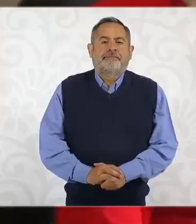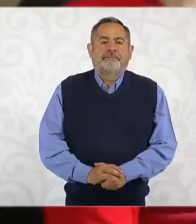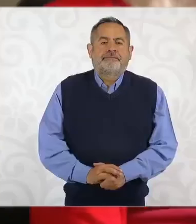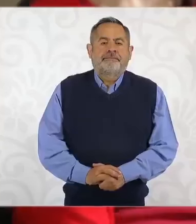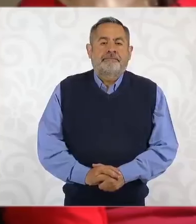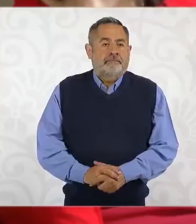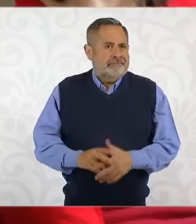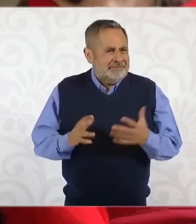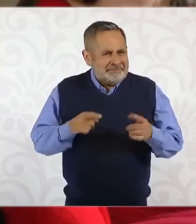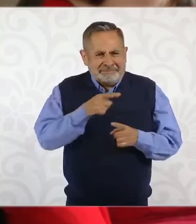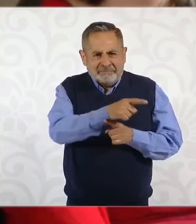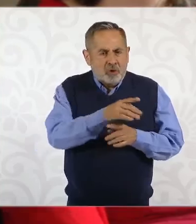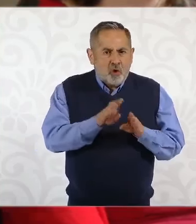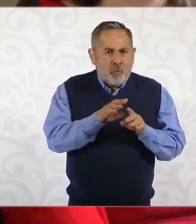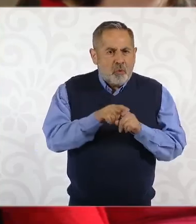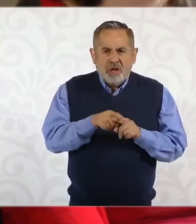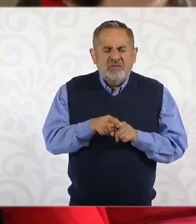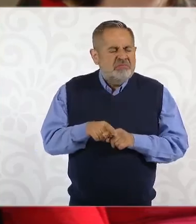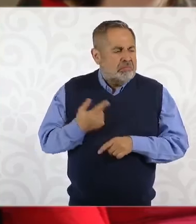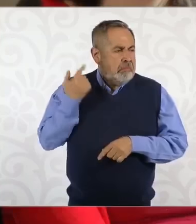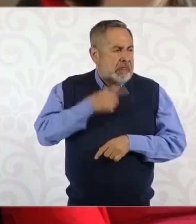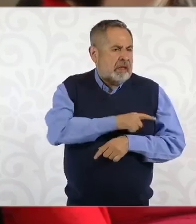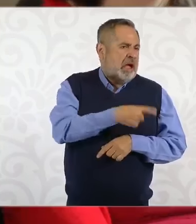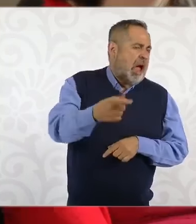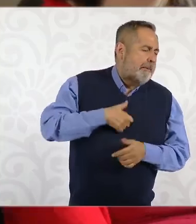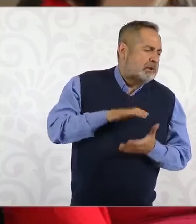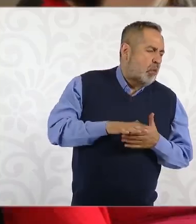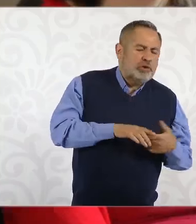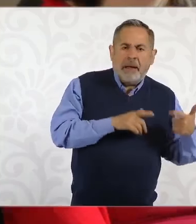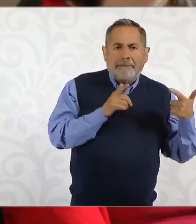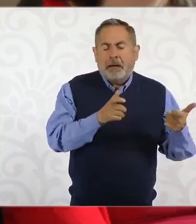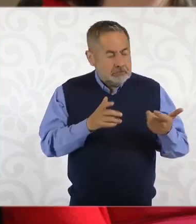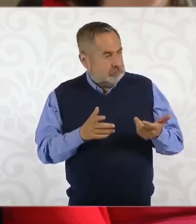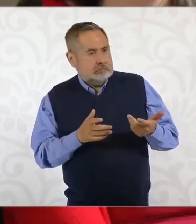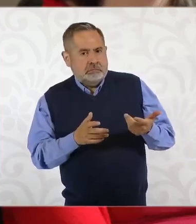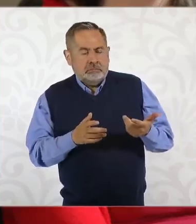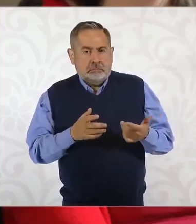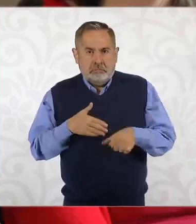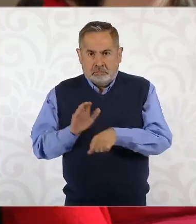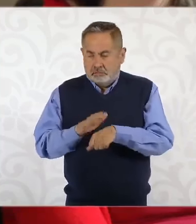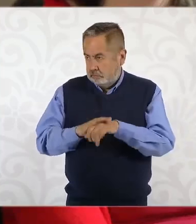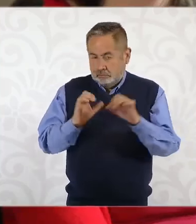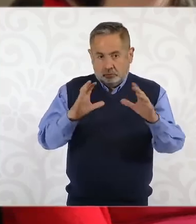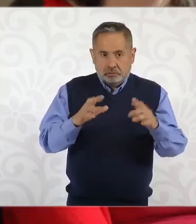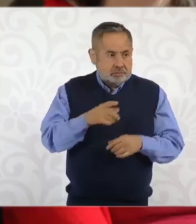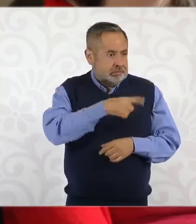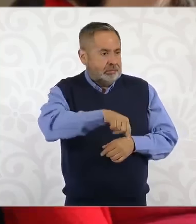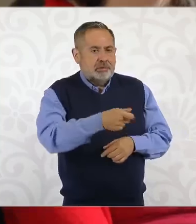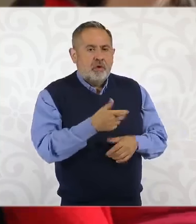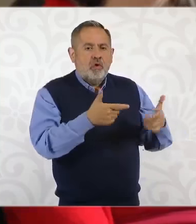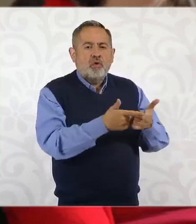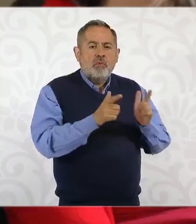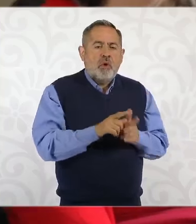en este medio de comunicación, pues deberíamos, digamos, de levantar las alertas. La derecha diario no solo